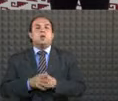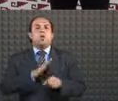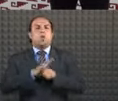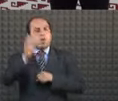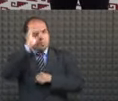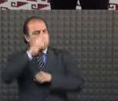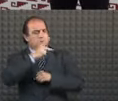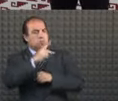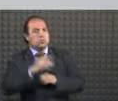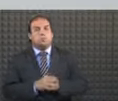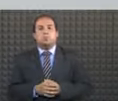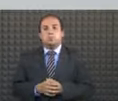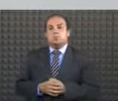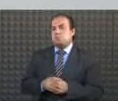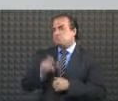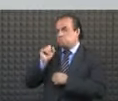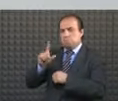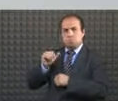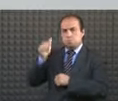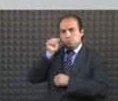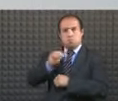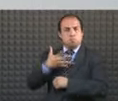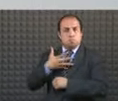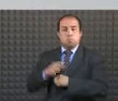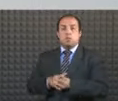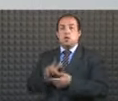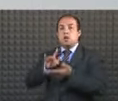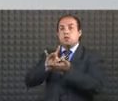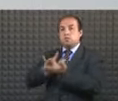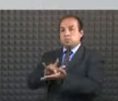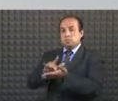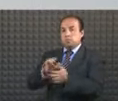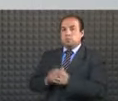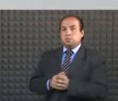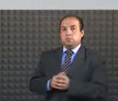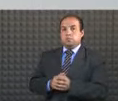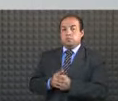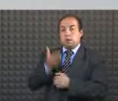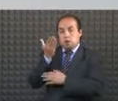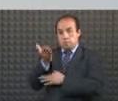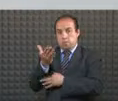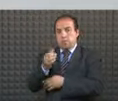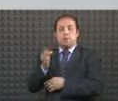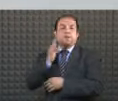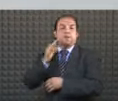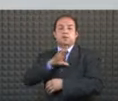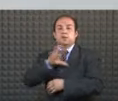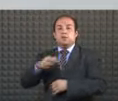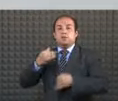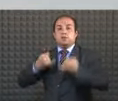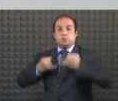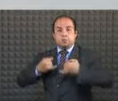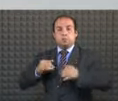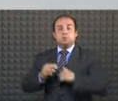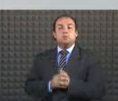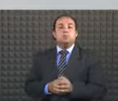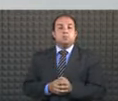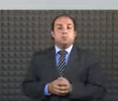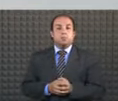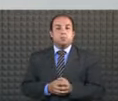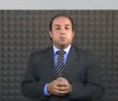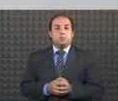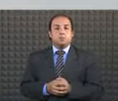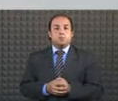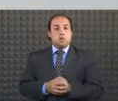postura al respecto. La misma que hemos tenido, que el apoyo a lo que está solicitando la Fiscalía General de Justicia, para